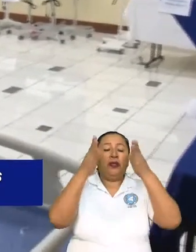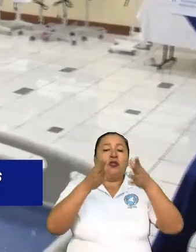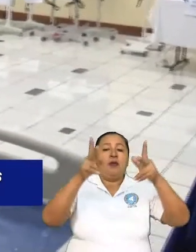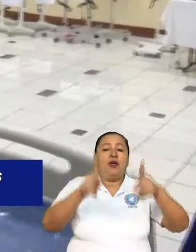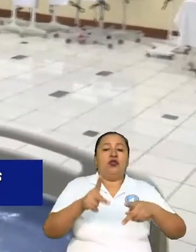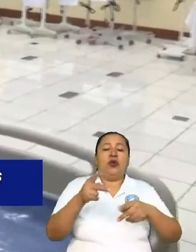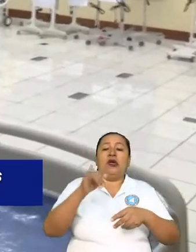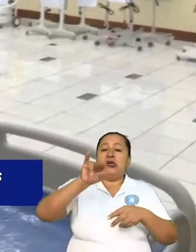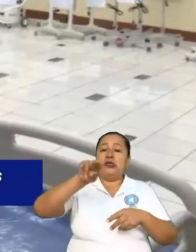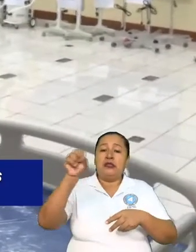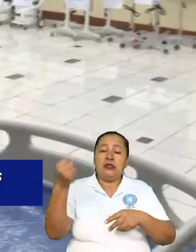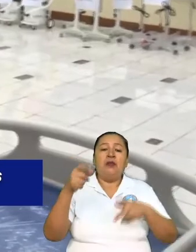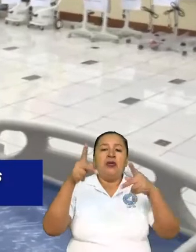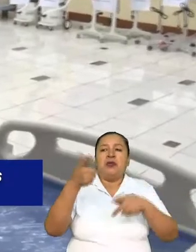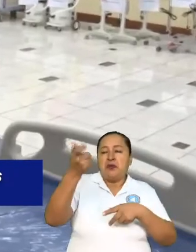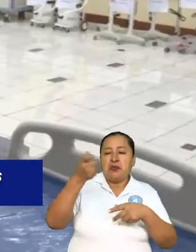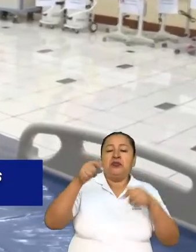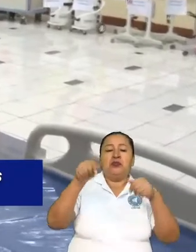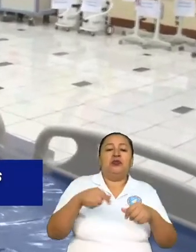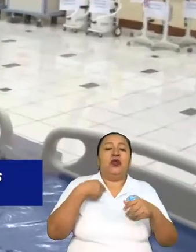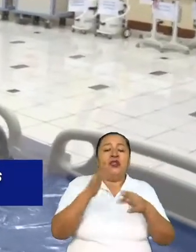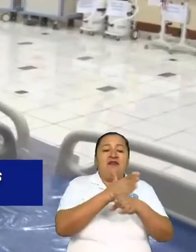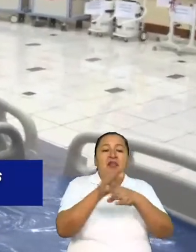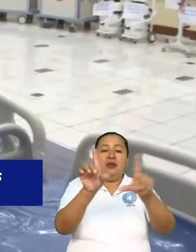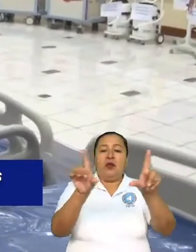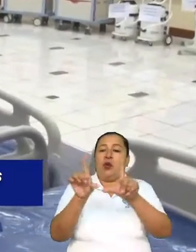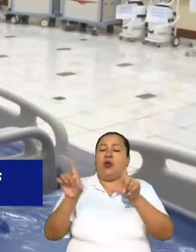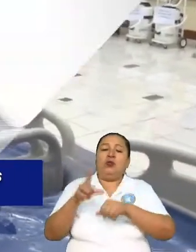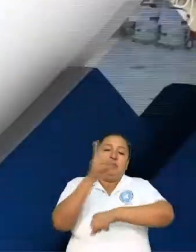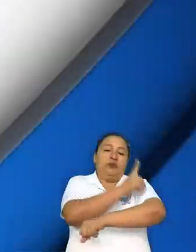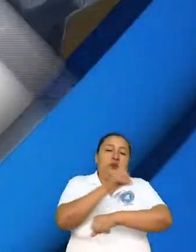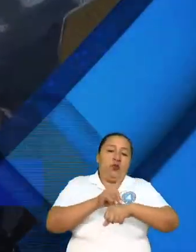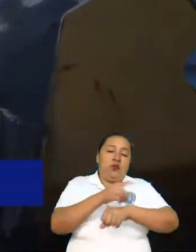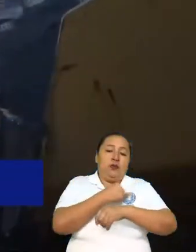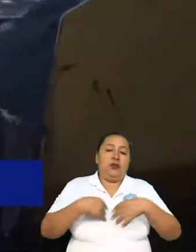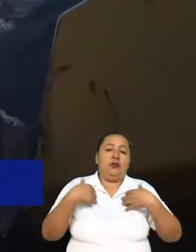asegurados, jubilados y sus beneficiados en clínicas médicas previsionales del MINSA.